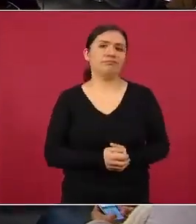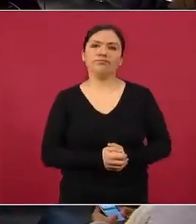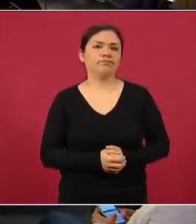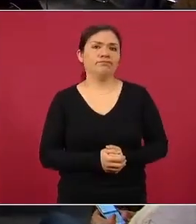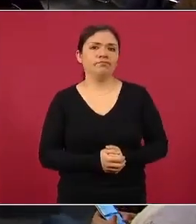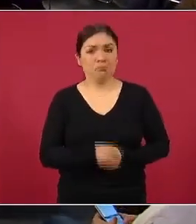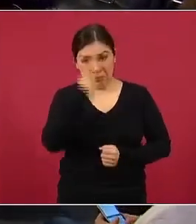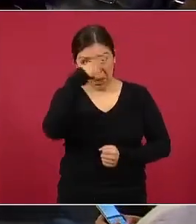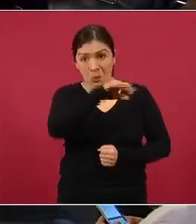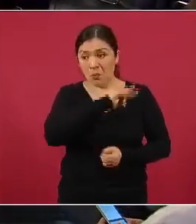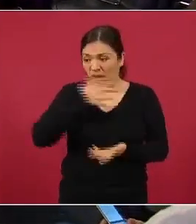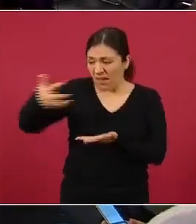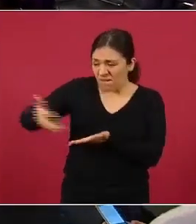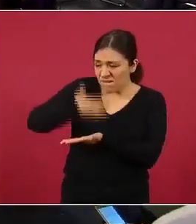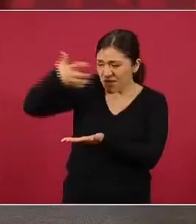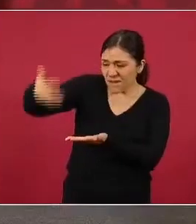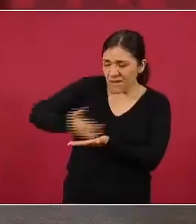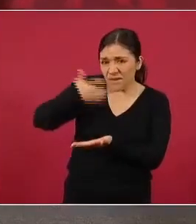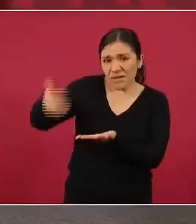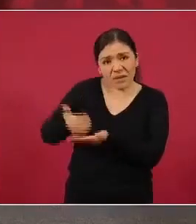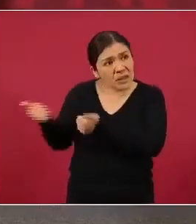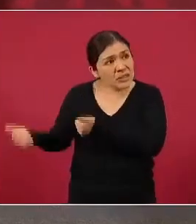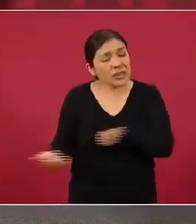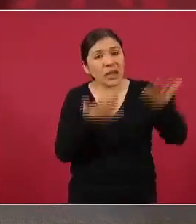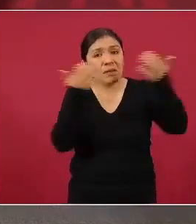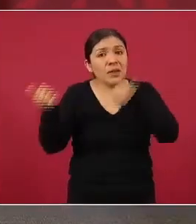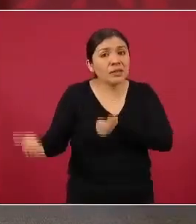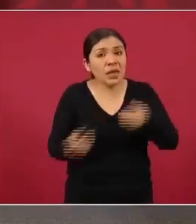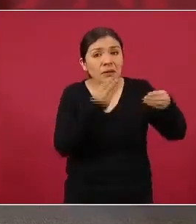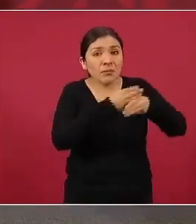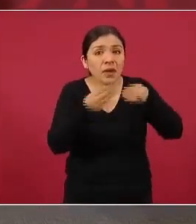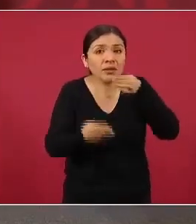para escarbar y llevarse el material.